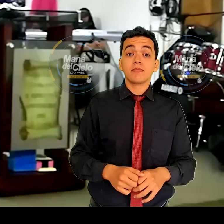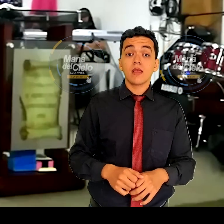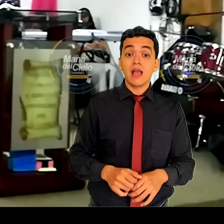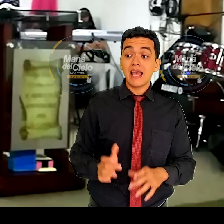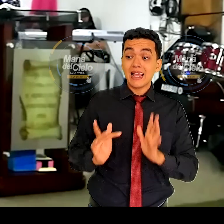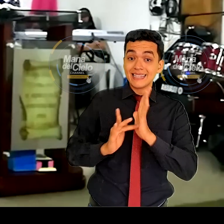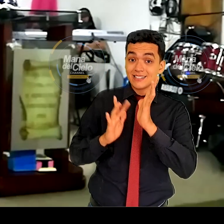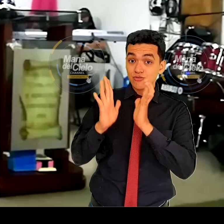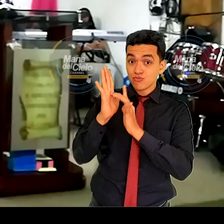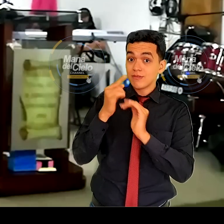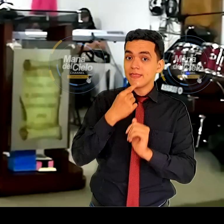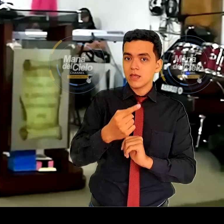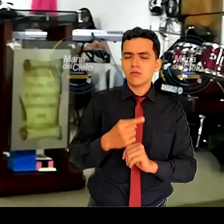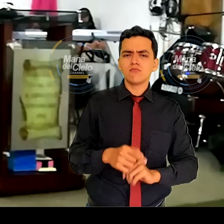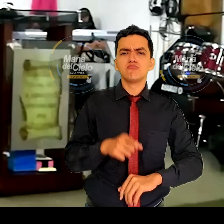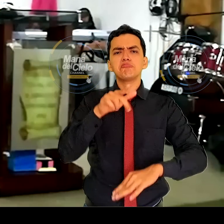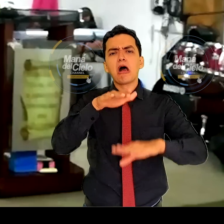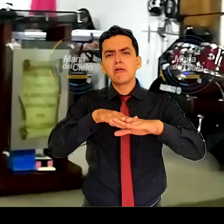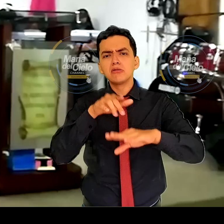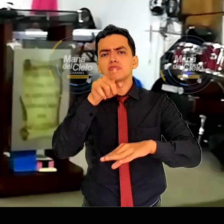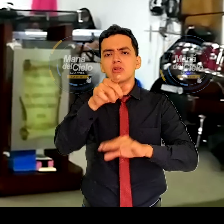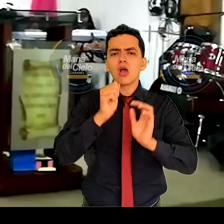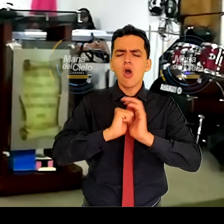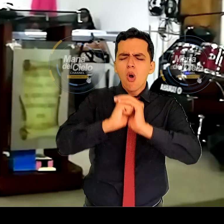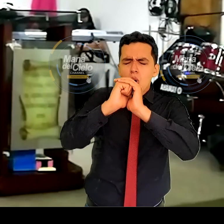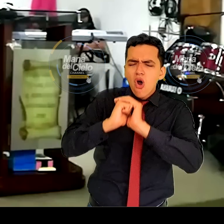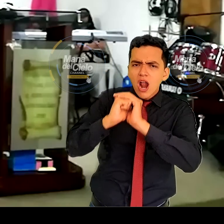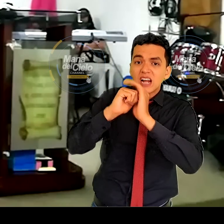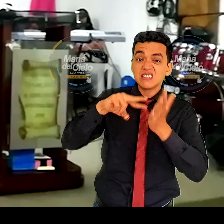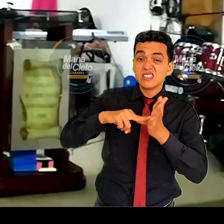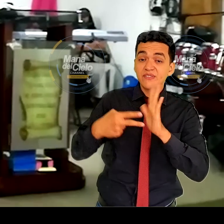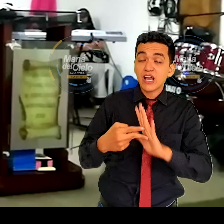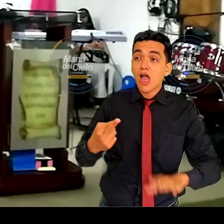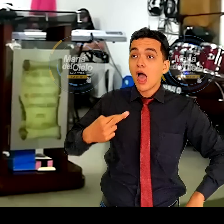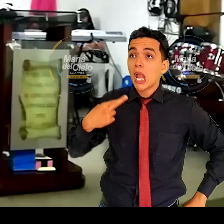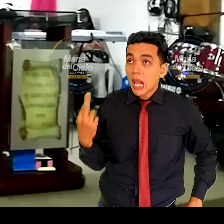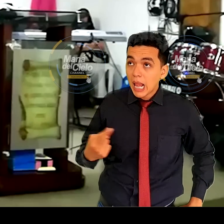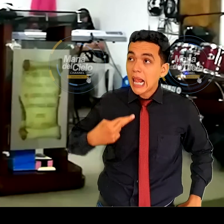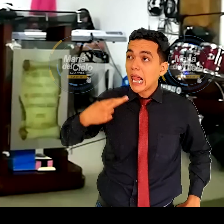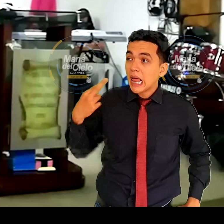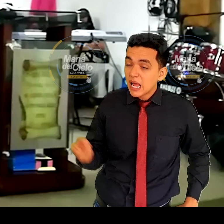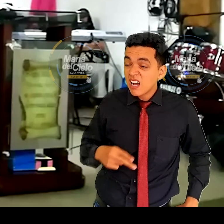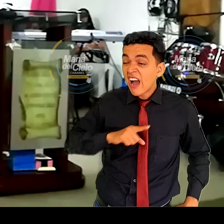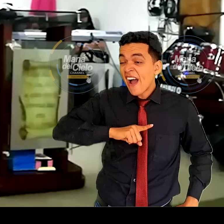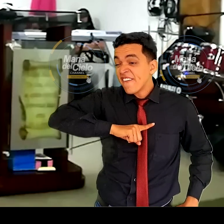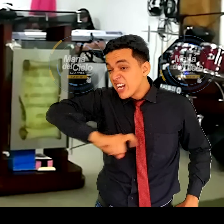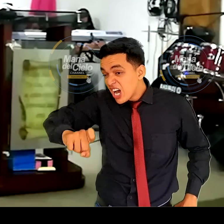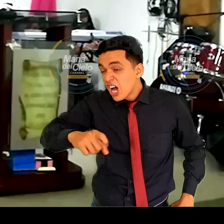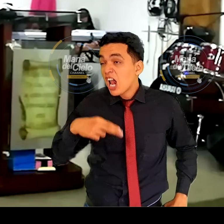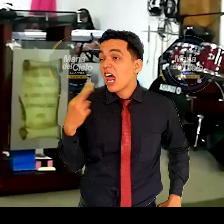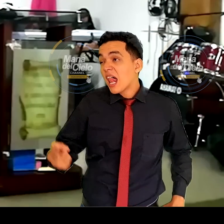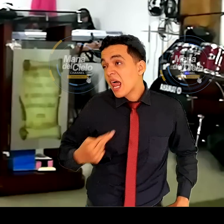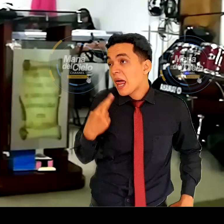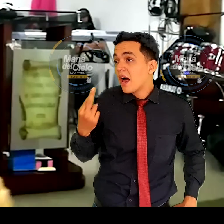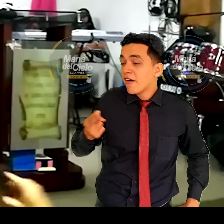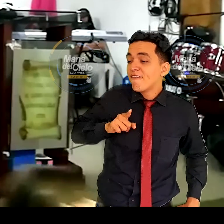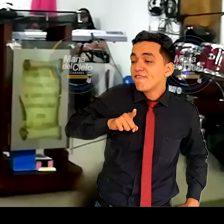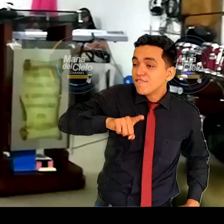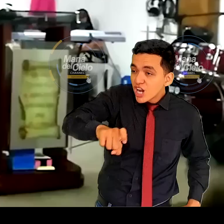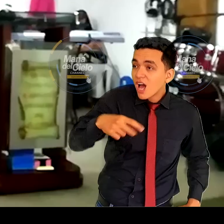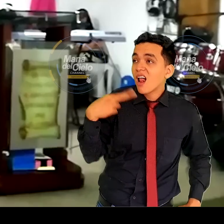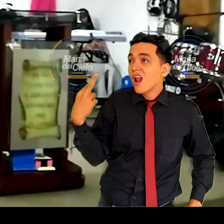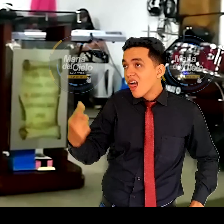no hagas vanas repeticiones. No pienses que por las muchas palabras que dices seréis oídos. Más bien está